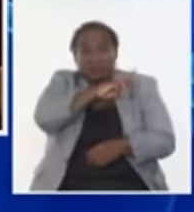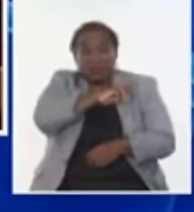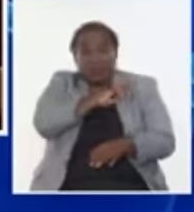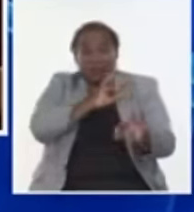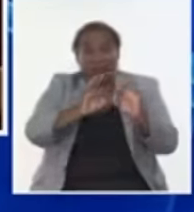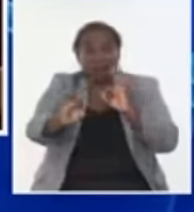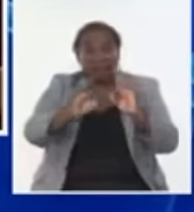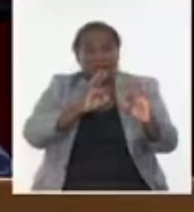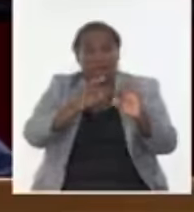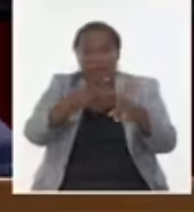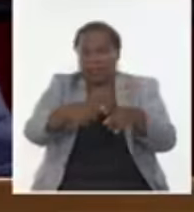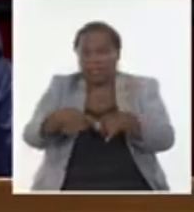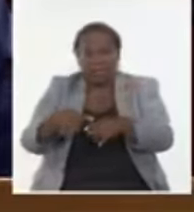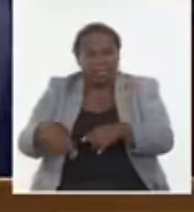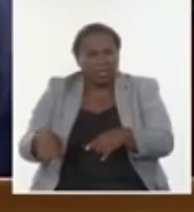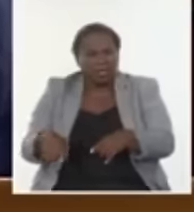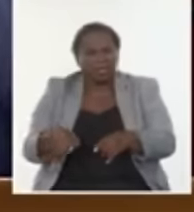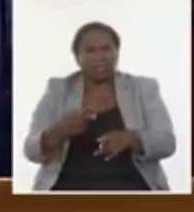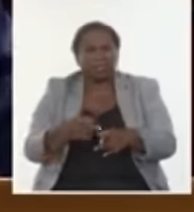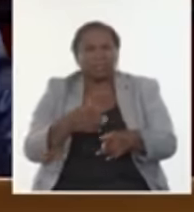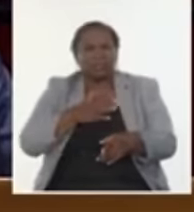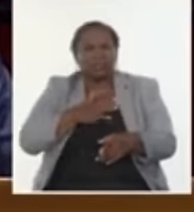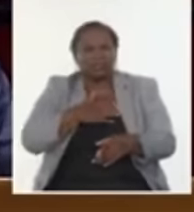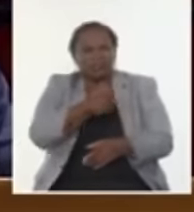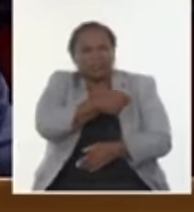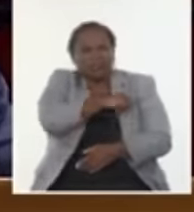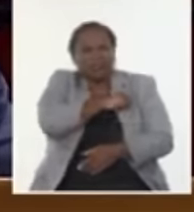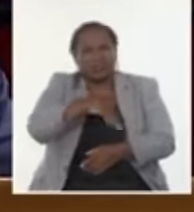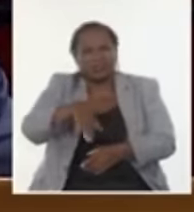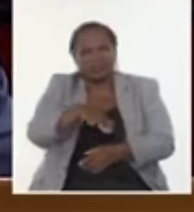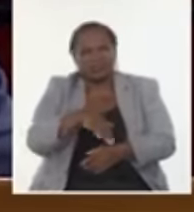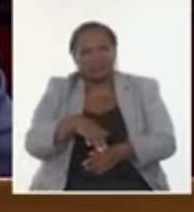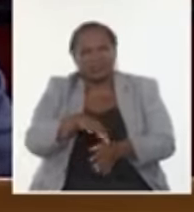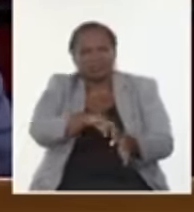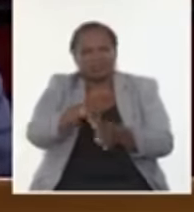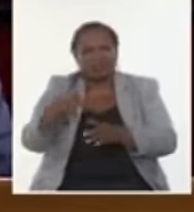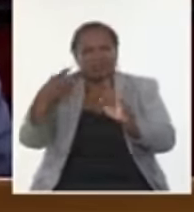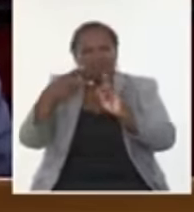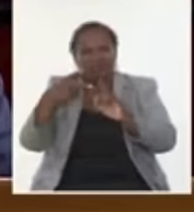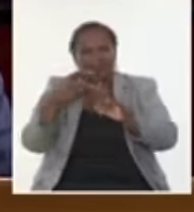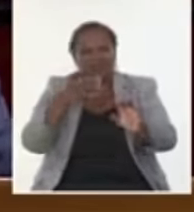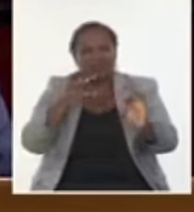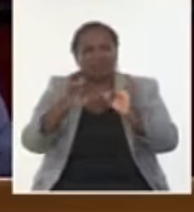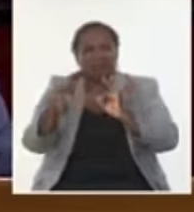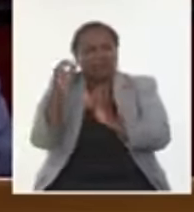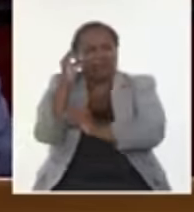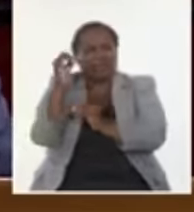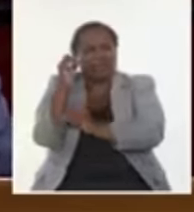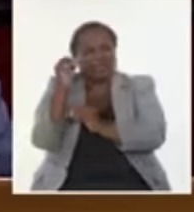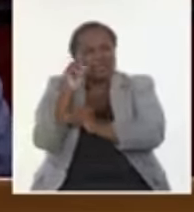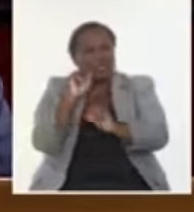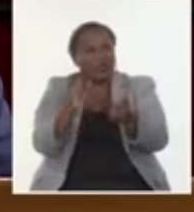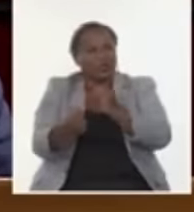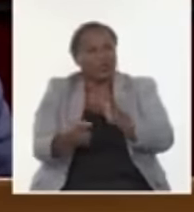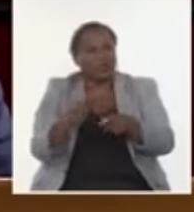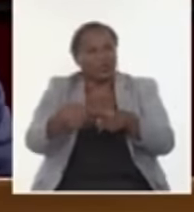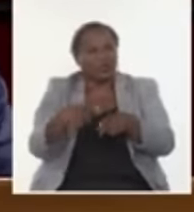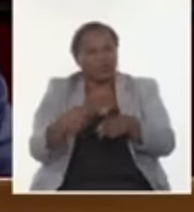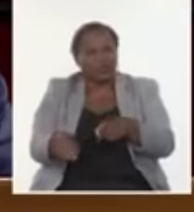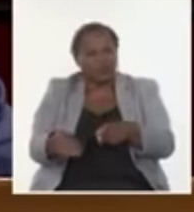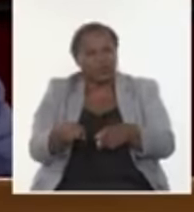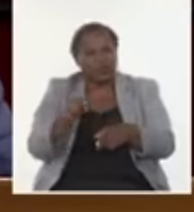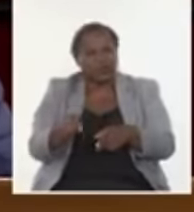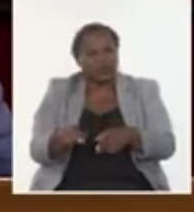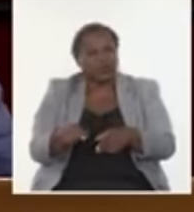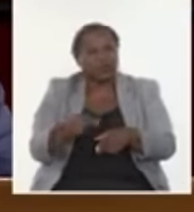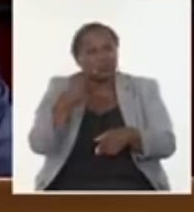los medios que son propiedad del pueblo, fortalecer el control y la protección de los recursos, eliminar las distorsiones en las